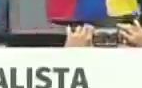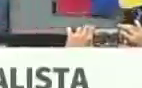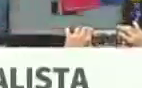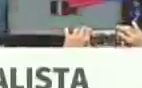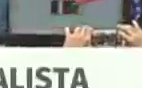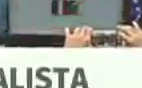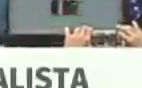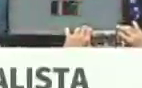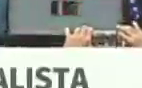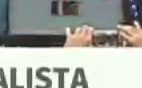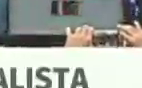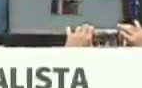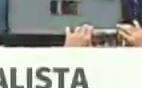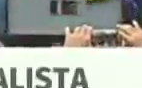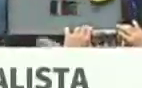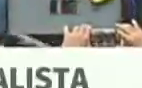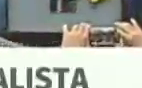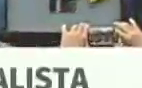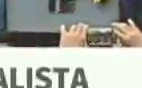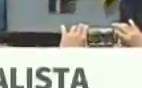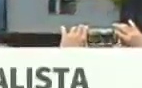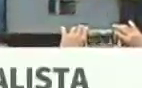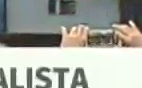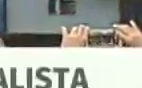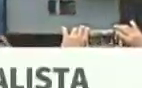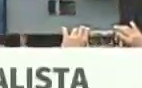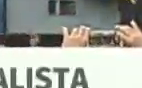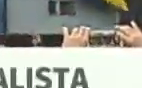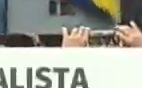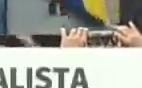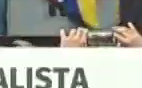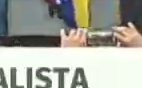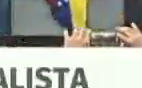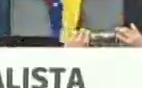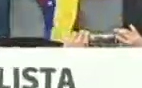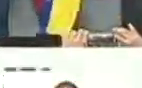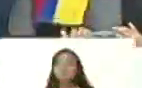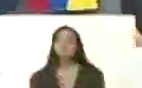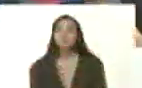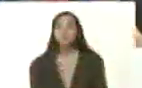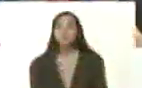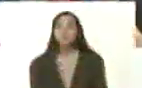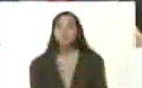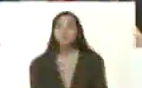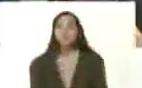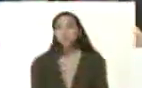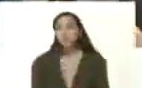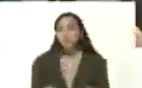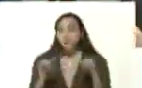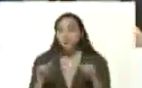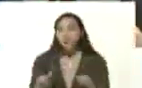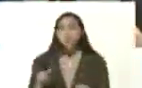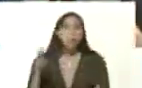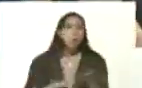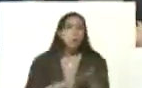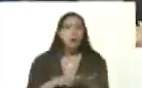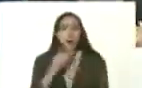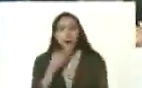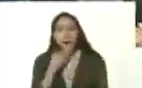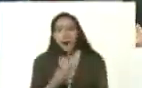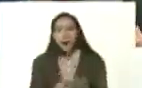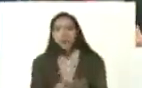No tenemos vida, dice el compa allá atrás. Nada, como debe ser, pues. Pero en verdad, quiero darle las